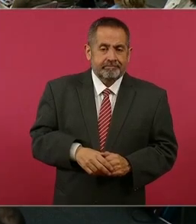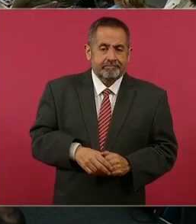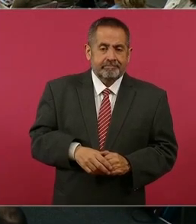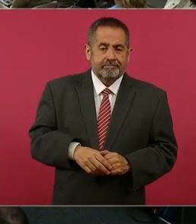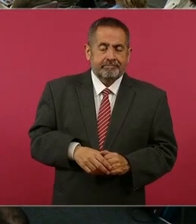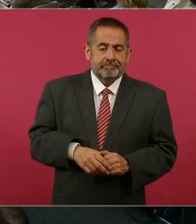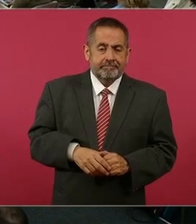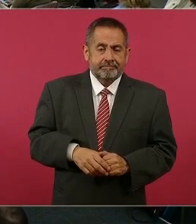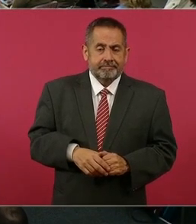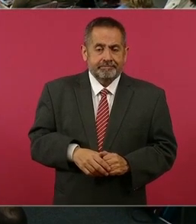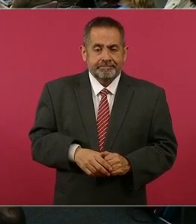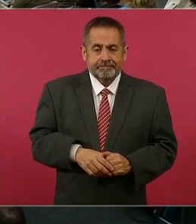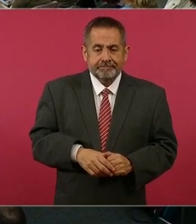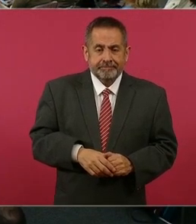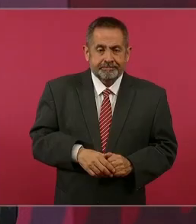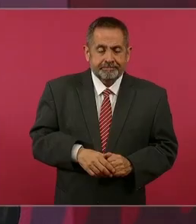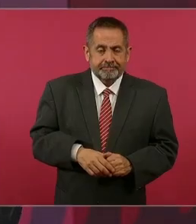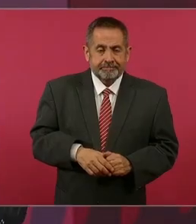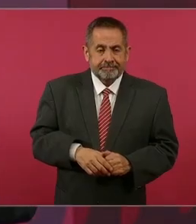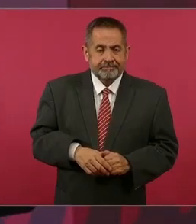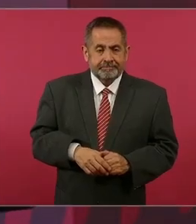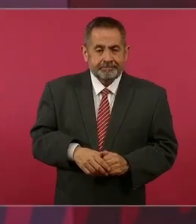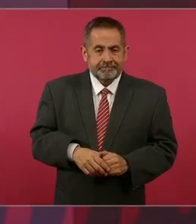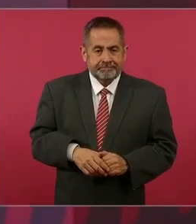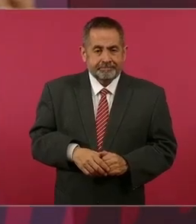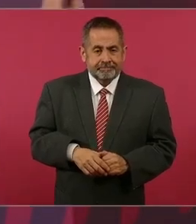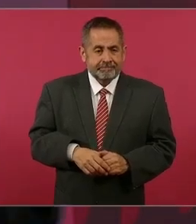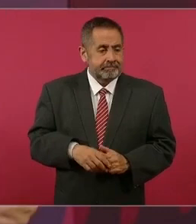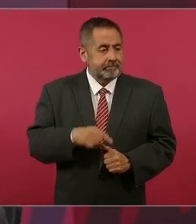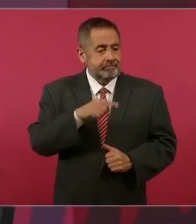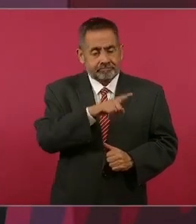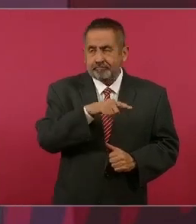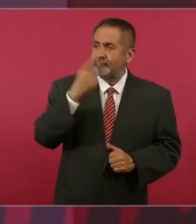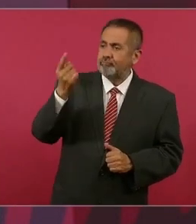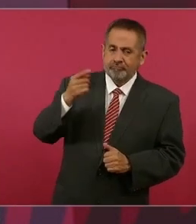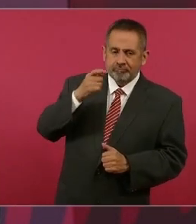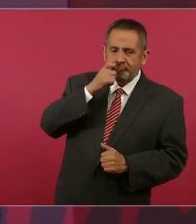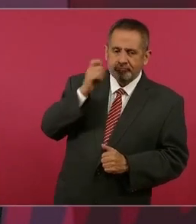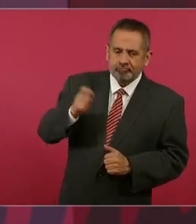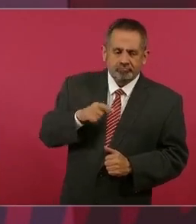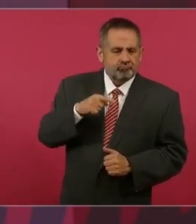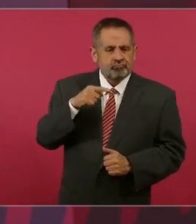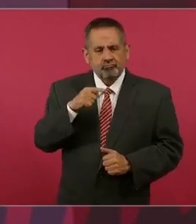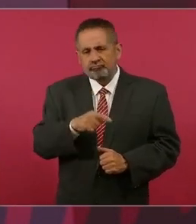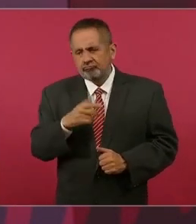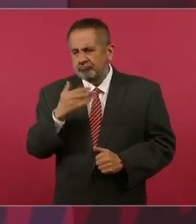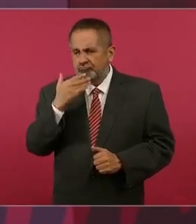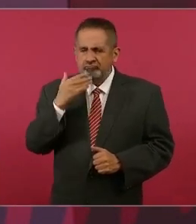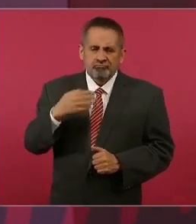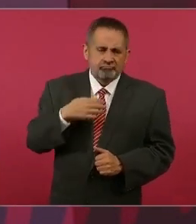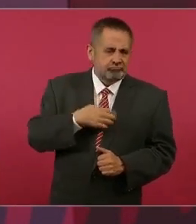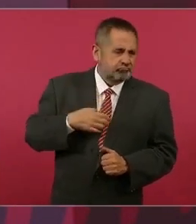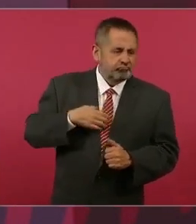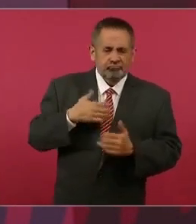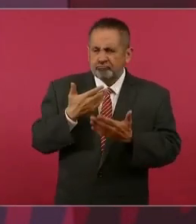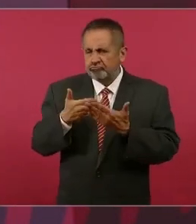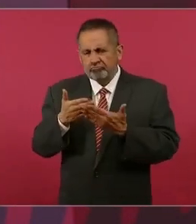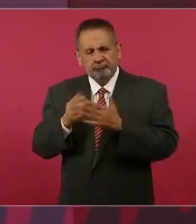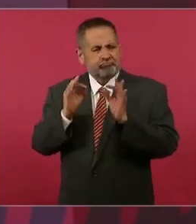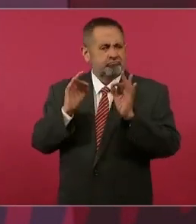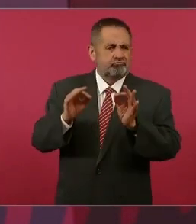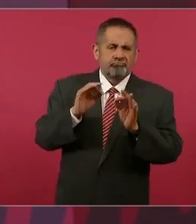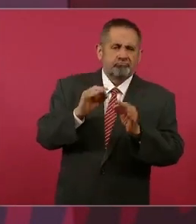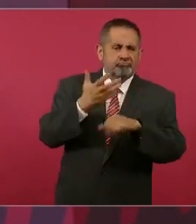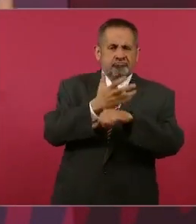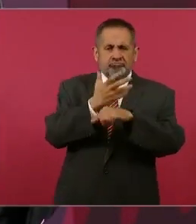y también celebró que el apoyo económico